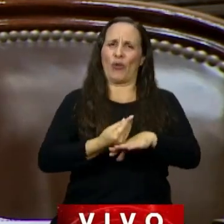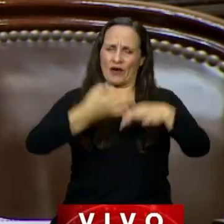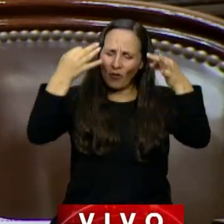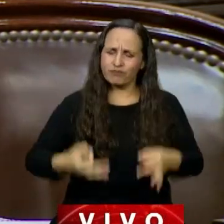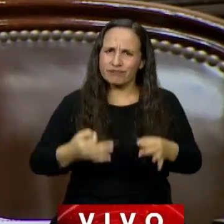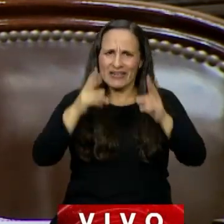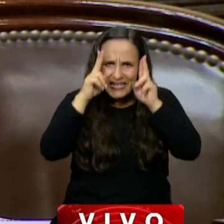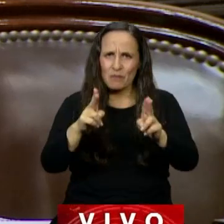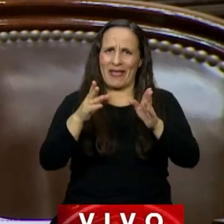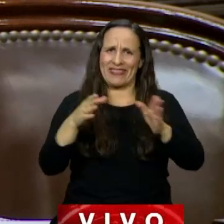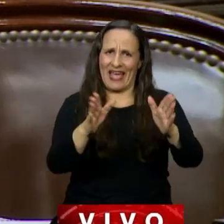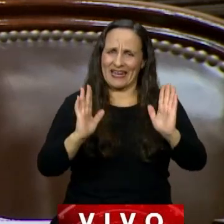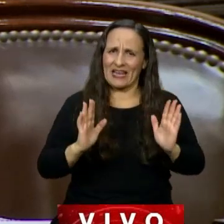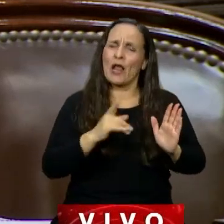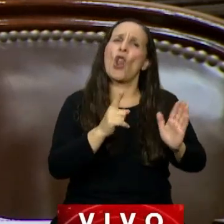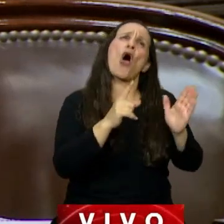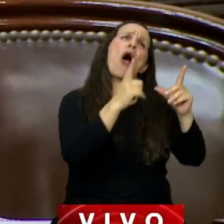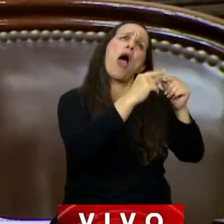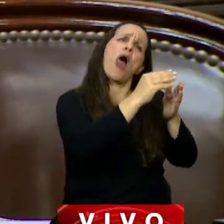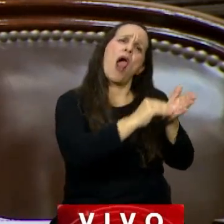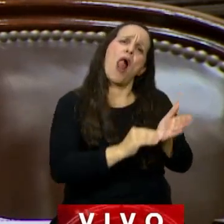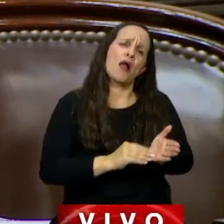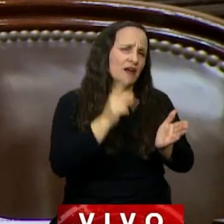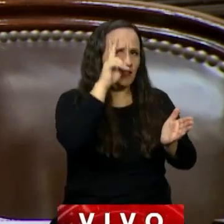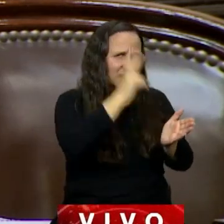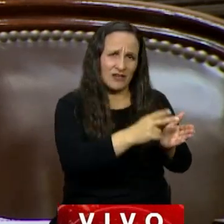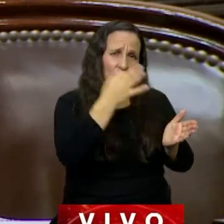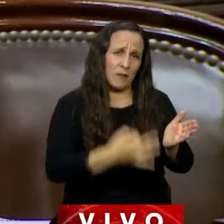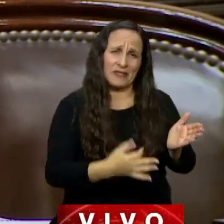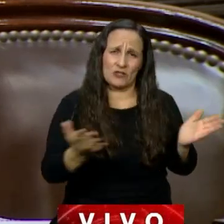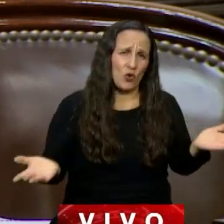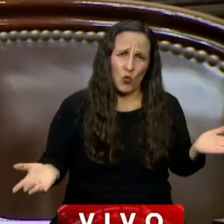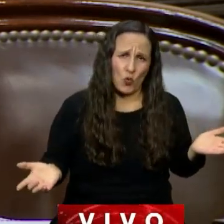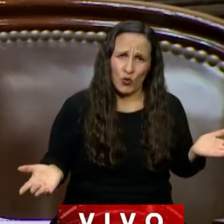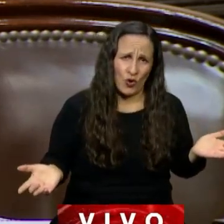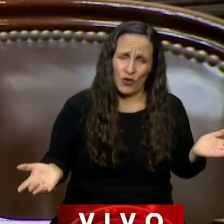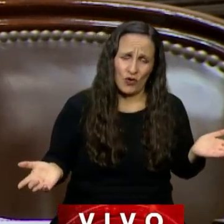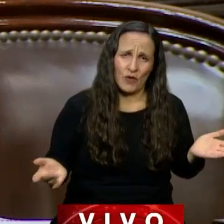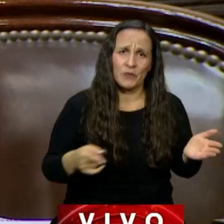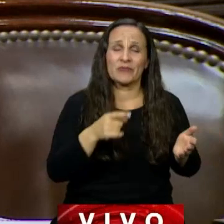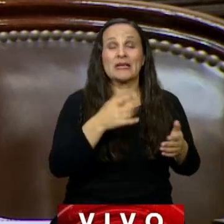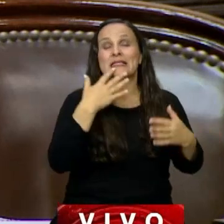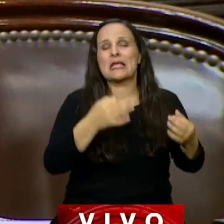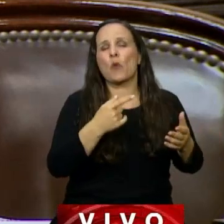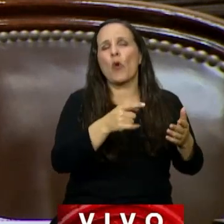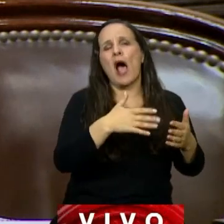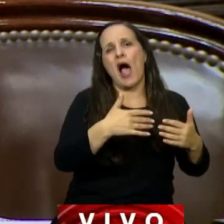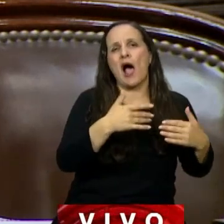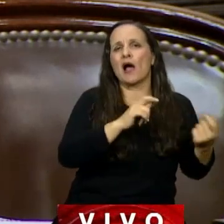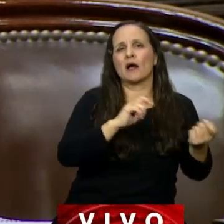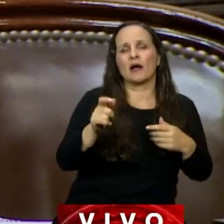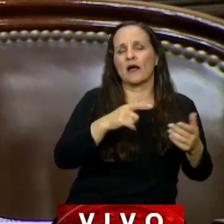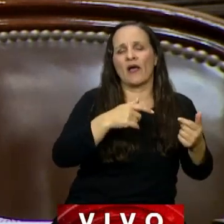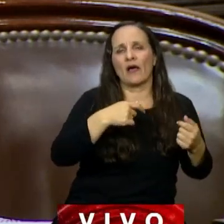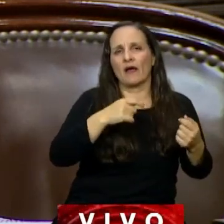que seguramente no se han de respetar, que se va a ejercitar en demasía la facultad cedida de transferencia de